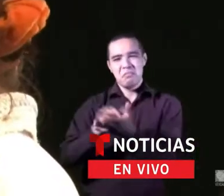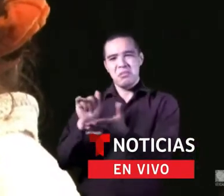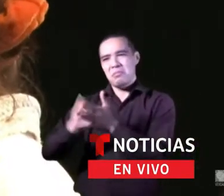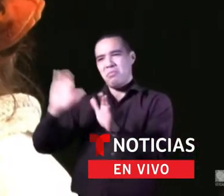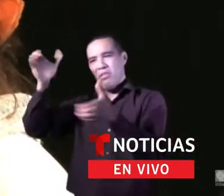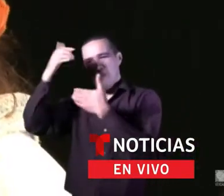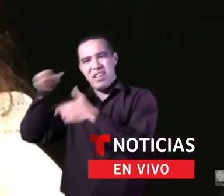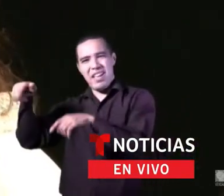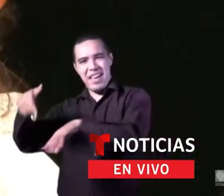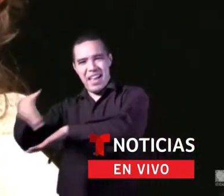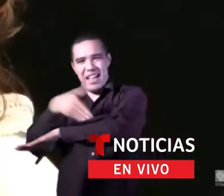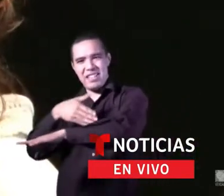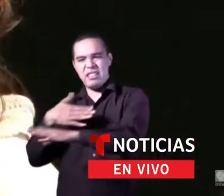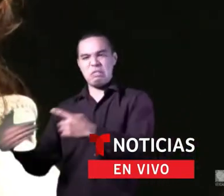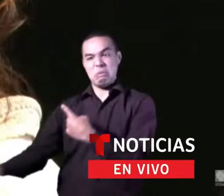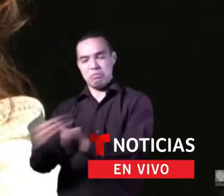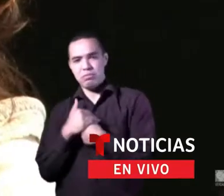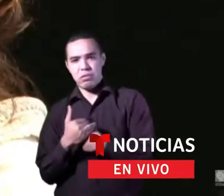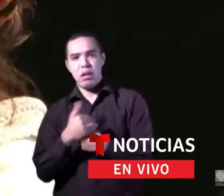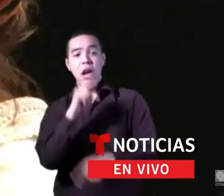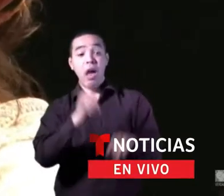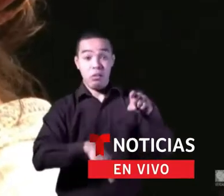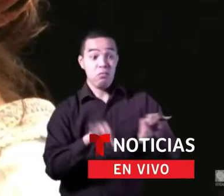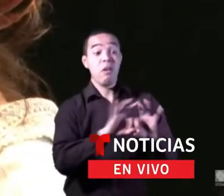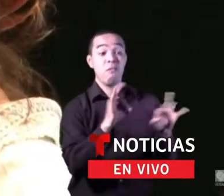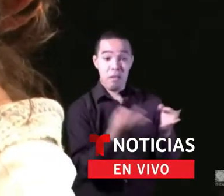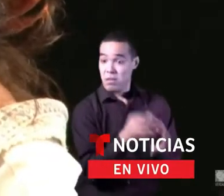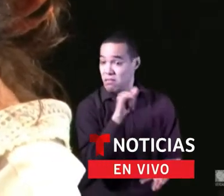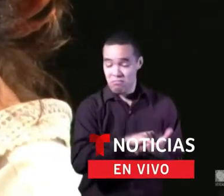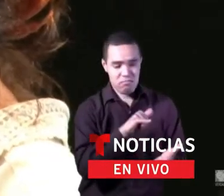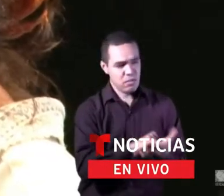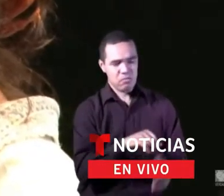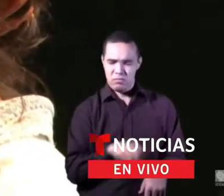en comprensión muchas veces de nuestras propias familias